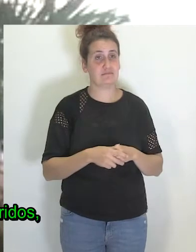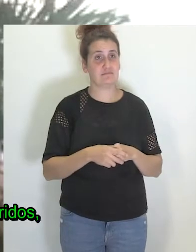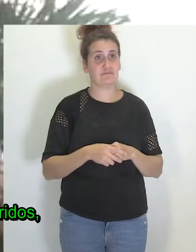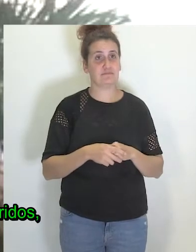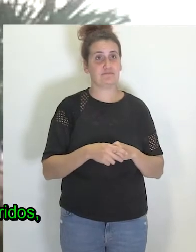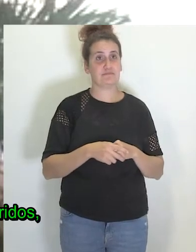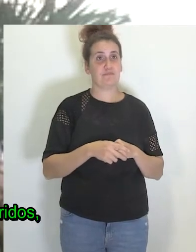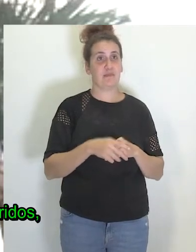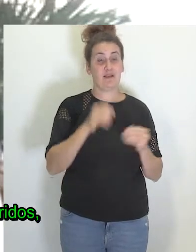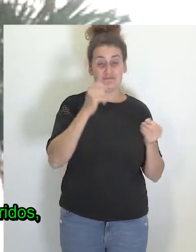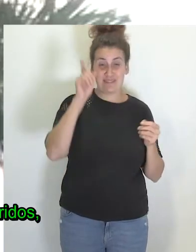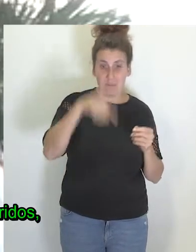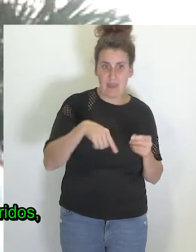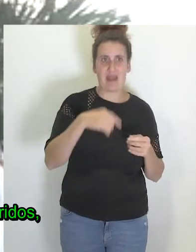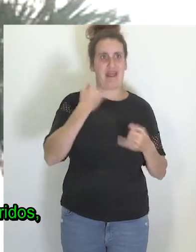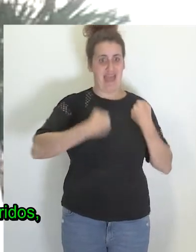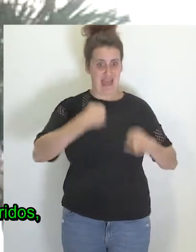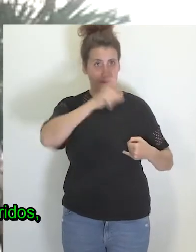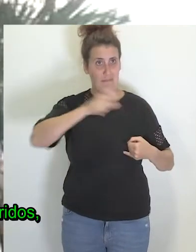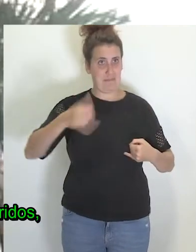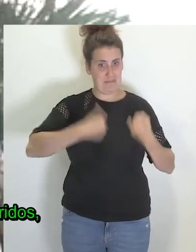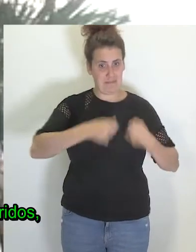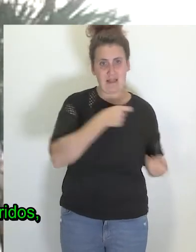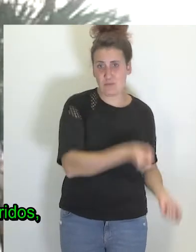lograron que se trasladaran heridos,